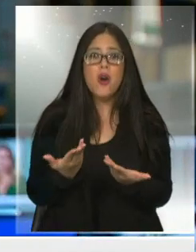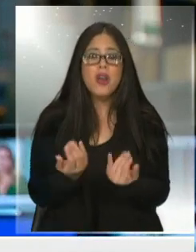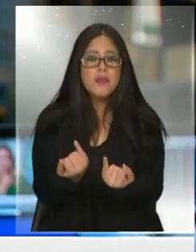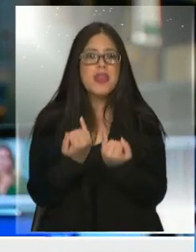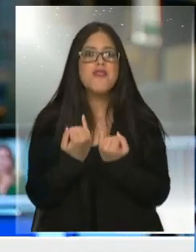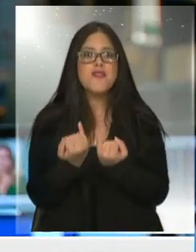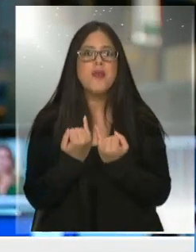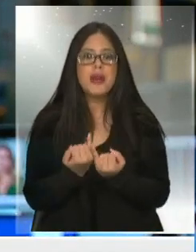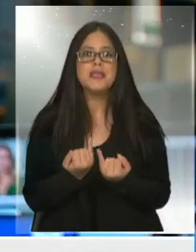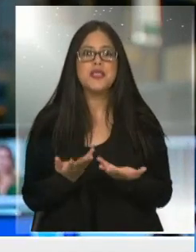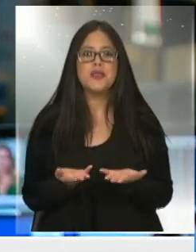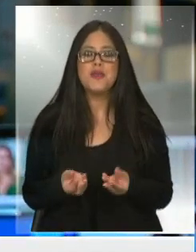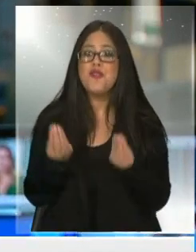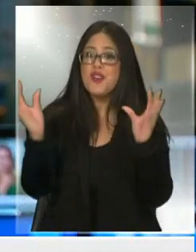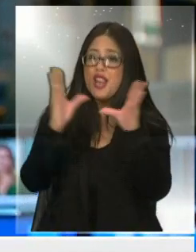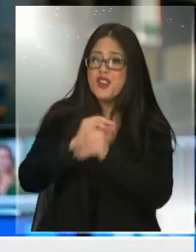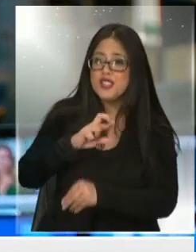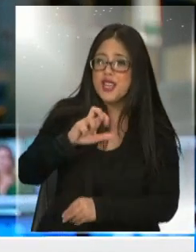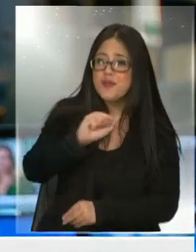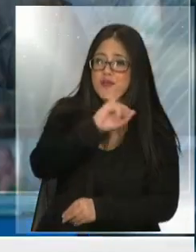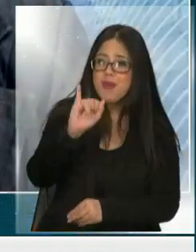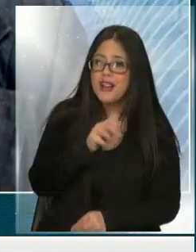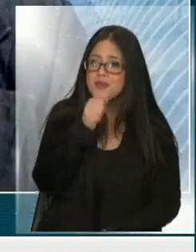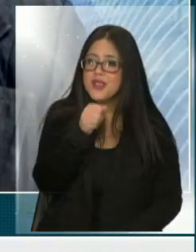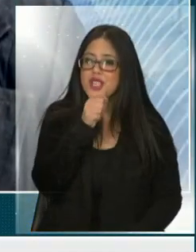con todos los detalles. Paz, buenas noches.